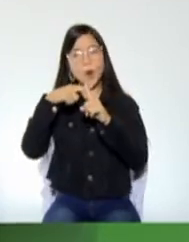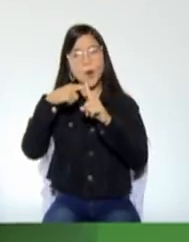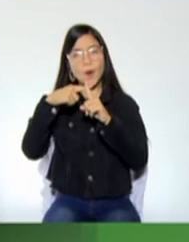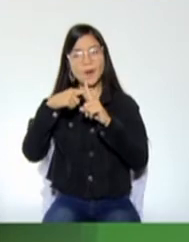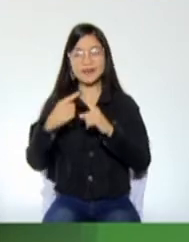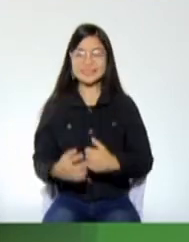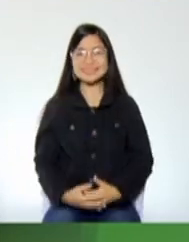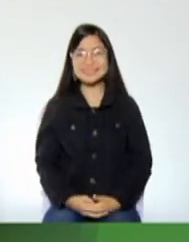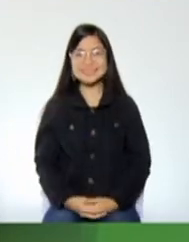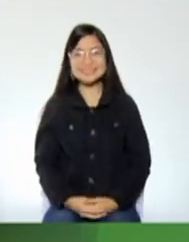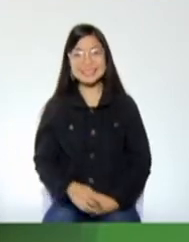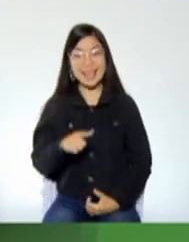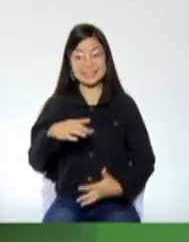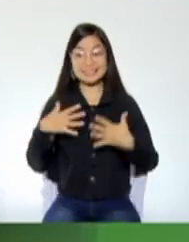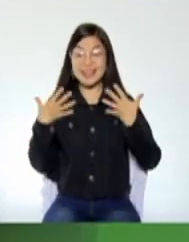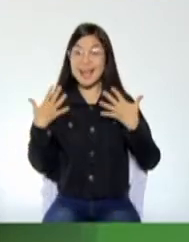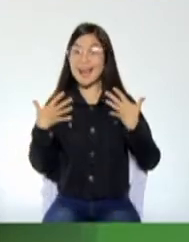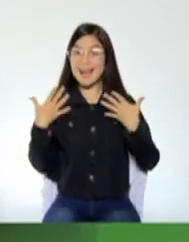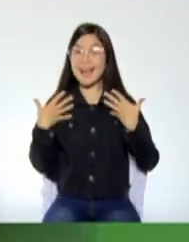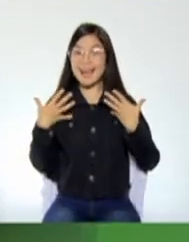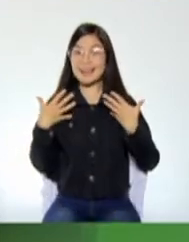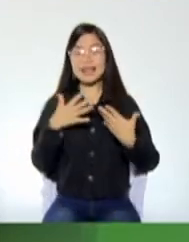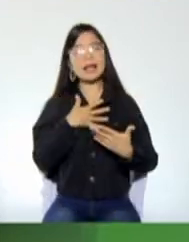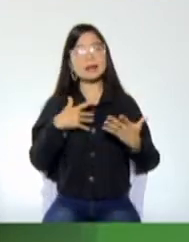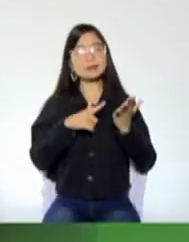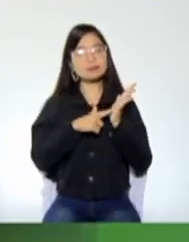Esa alegría es la que queremos transmitir.